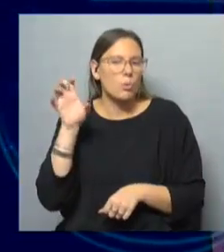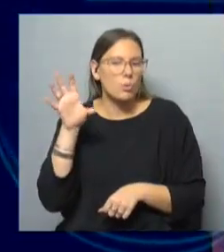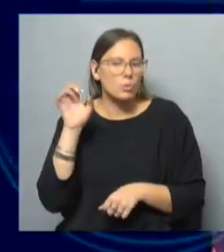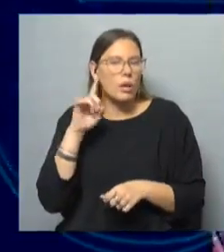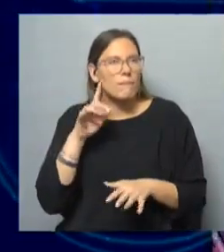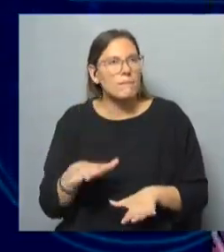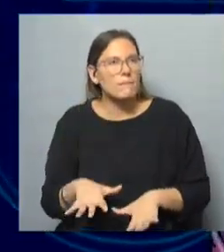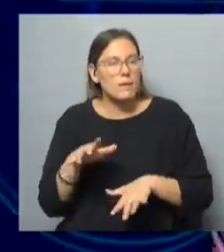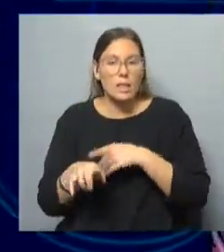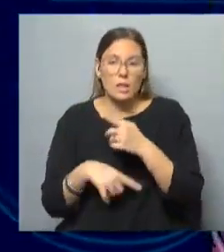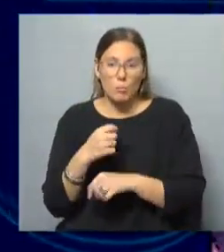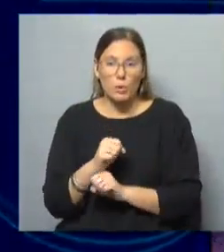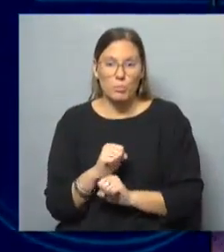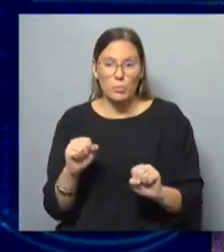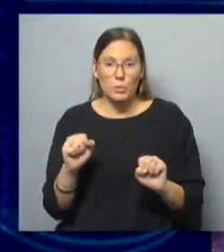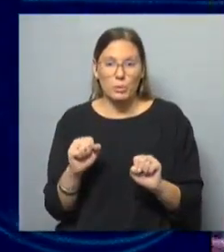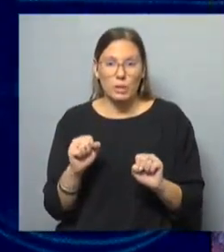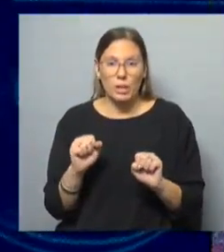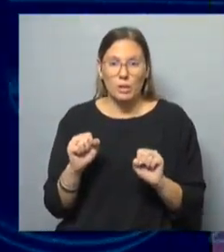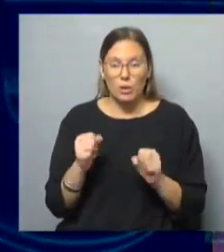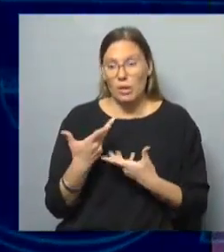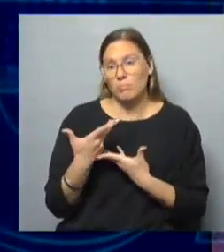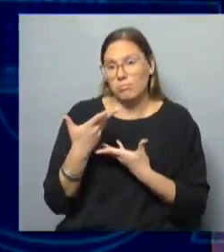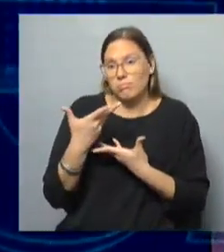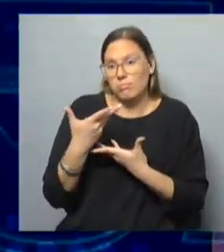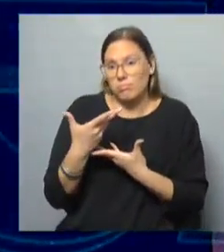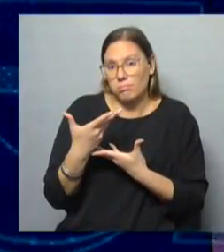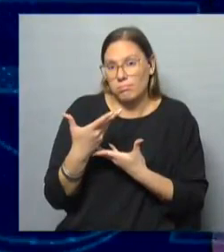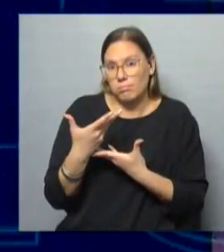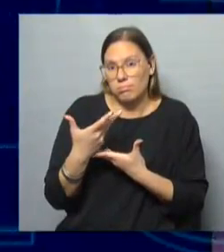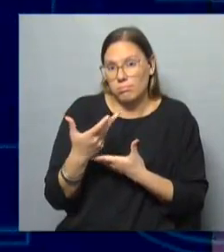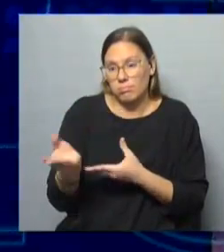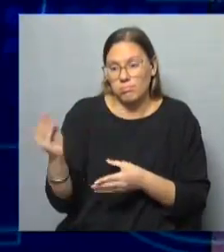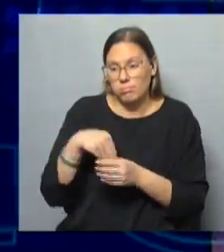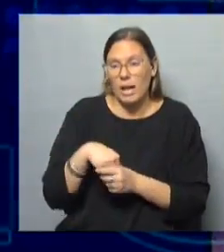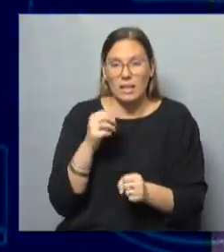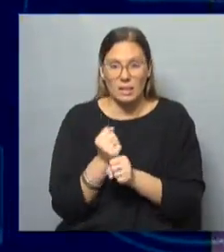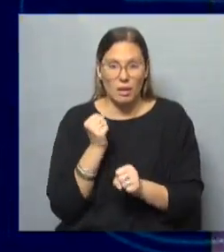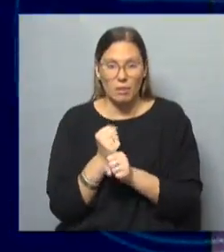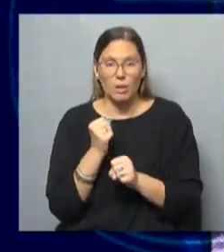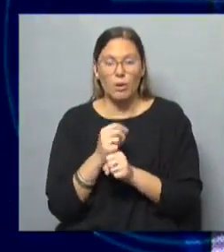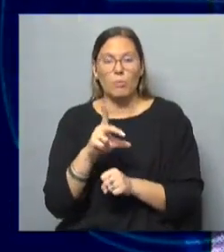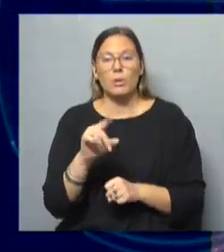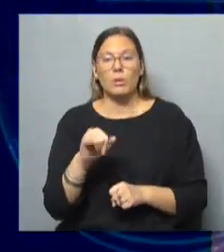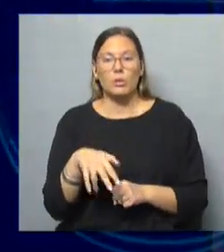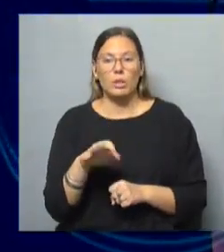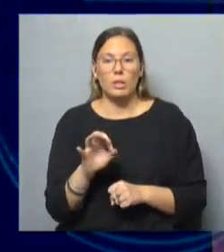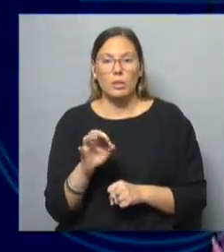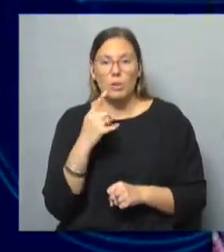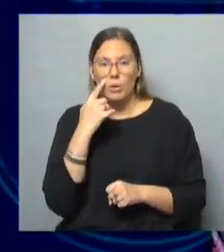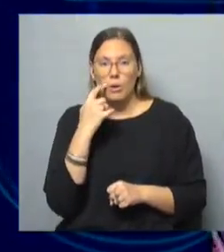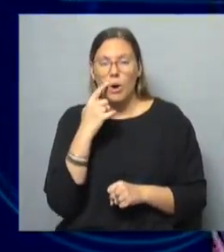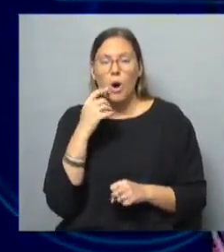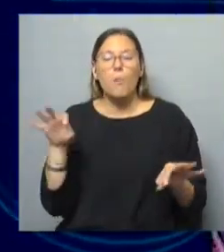lo admiraban y luego cuando pudieron sumarse, ¿no?, o sumarlo a él al trabajo de ustedes? Y bueno, Dino es un prócer de la